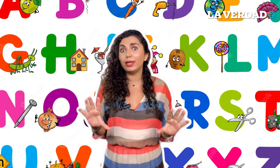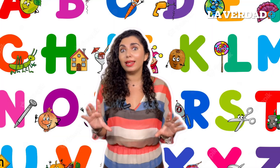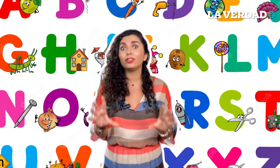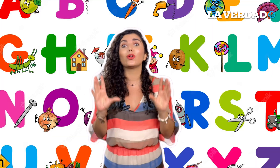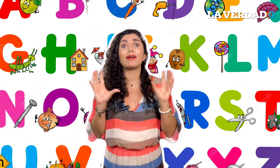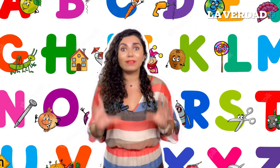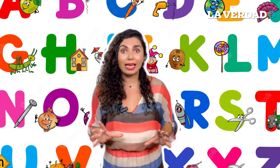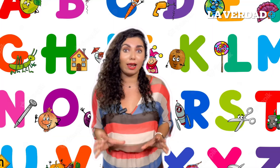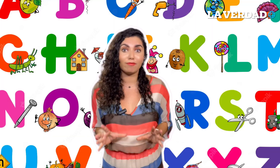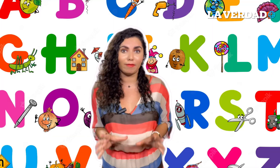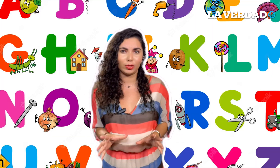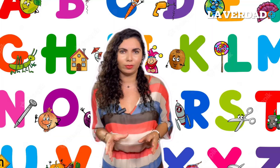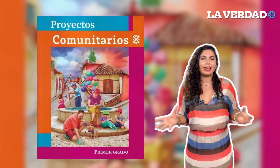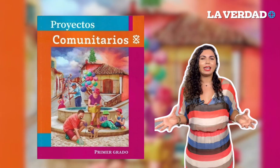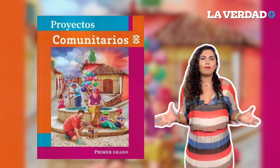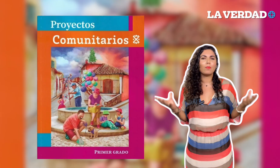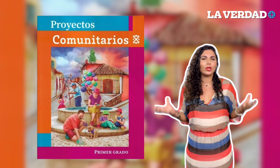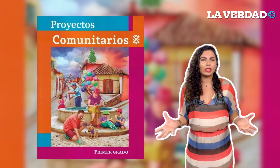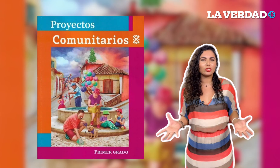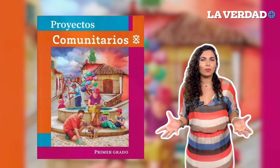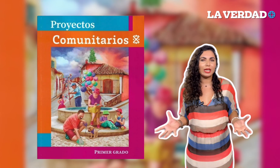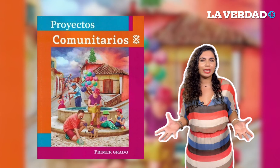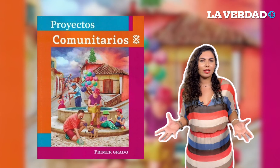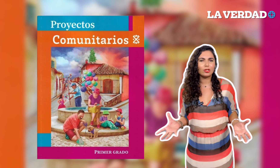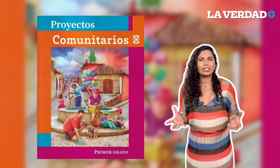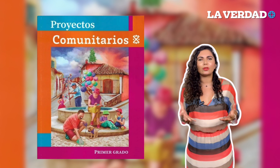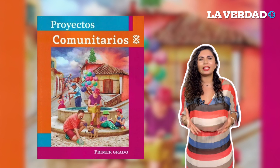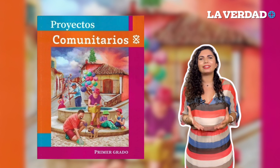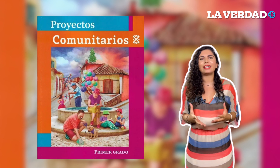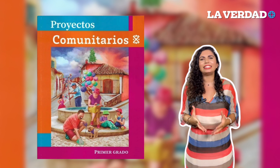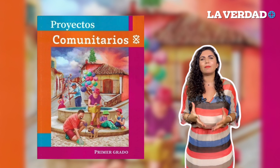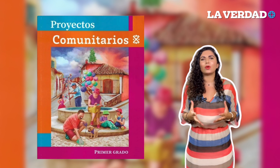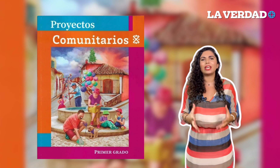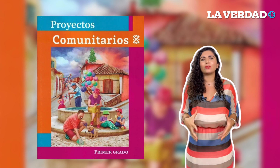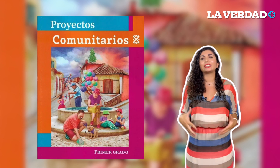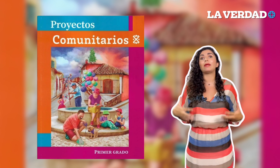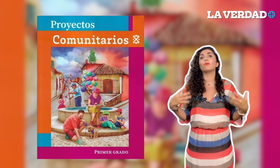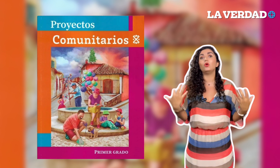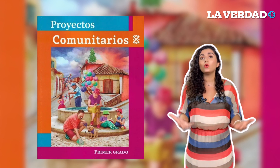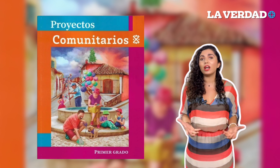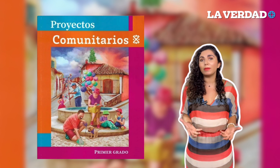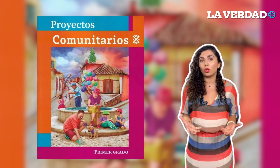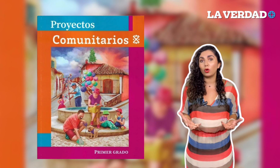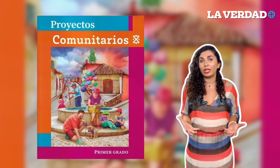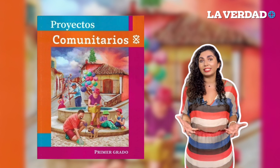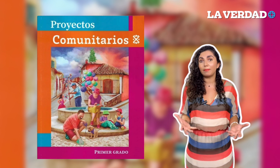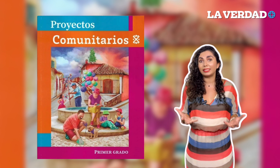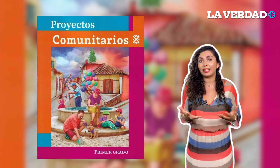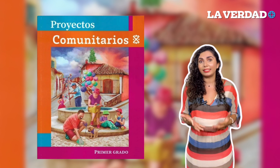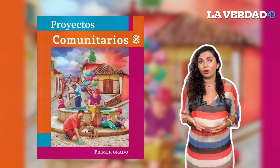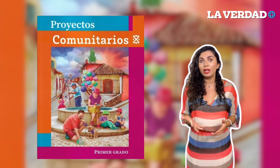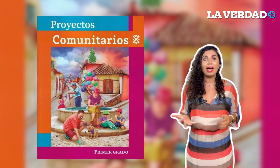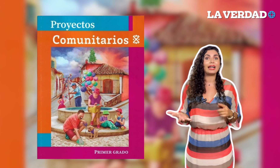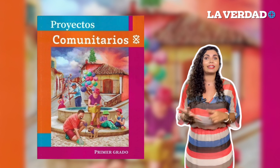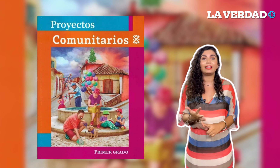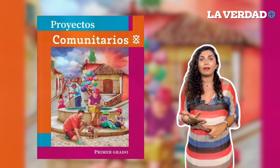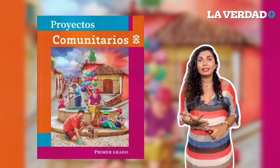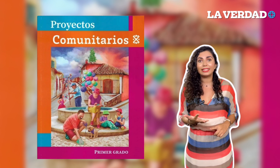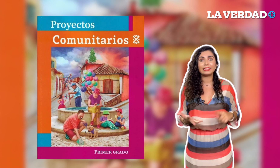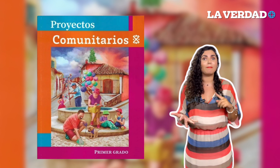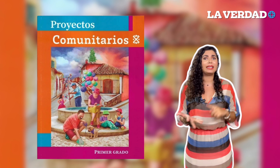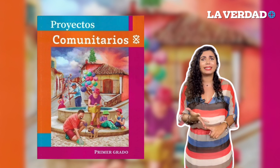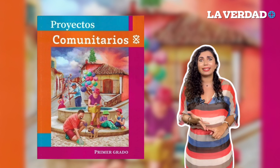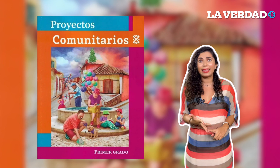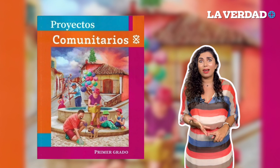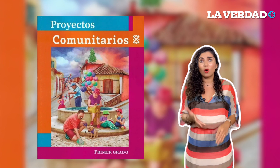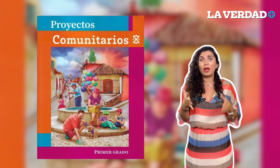siquiera dominan todavía el alfabeto. En el libro Proyectos Comunitarios, los estudiantes realizan proyectos que involucran metodologías de investigación, hacer